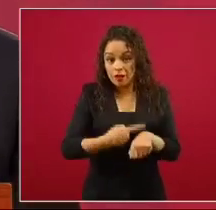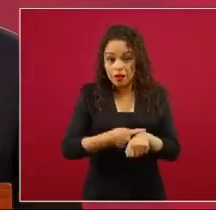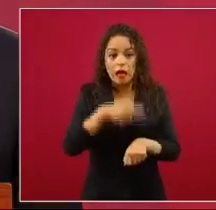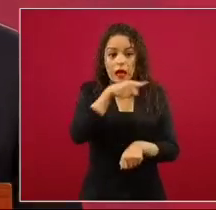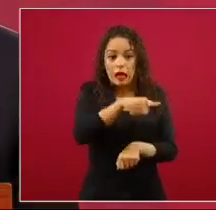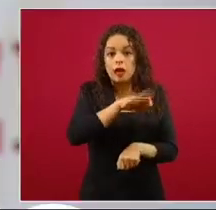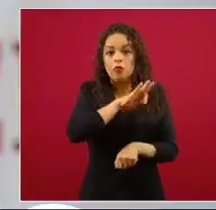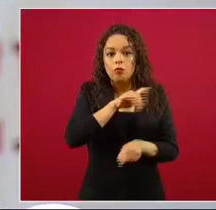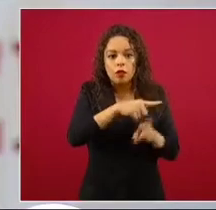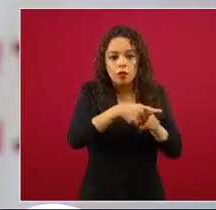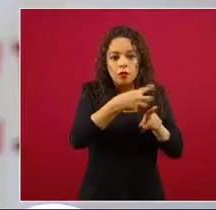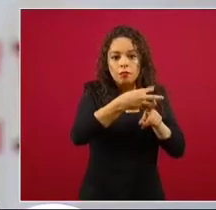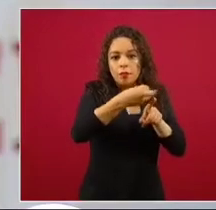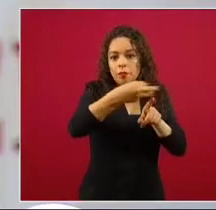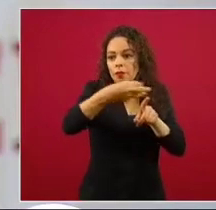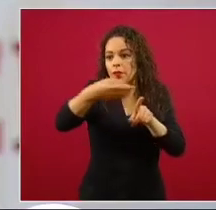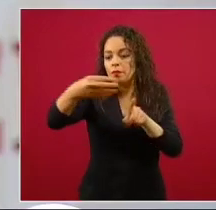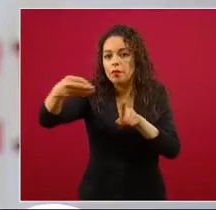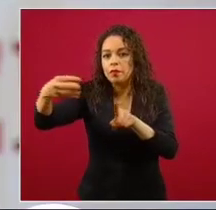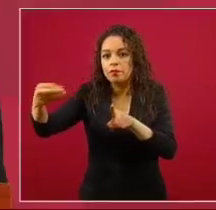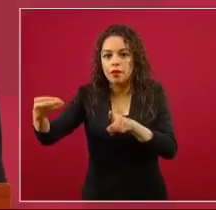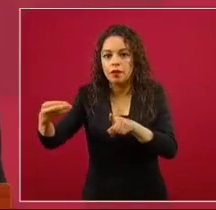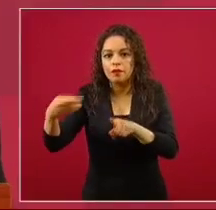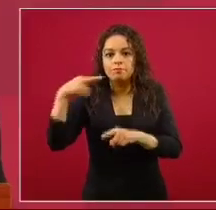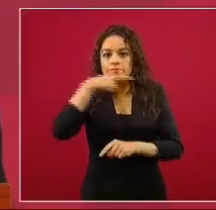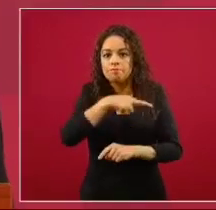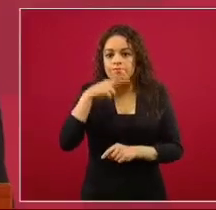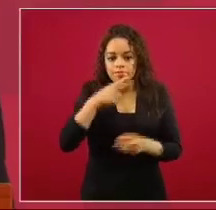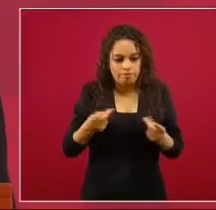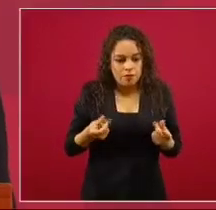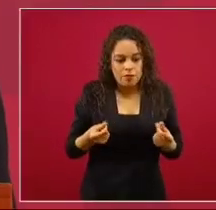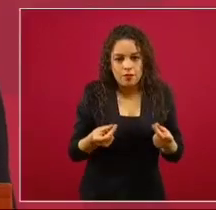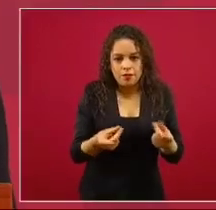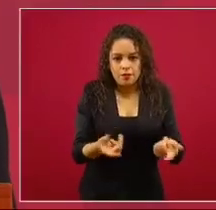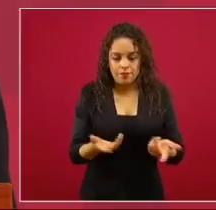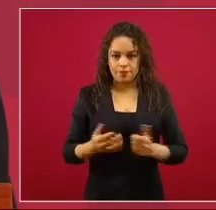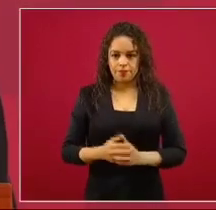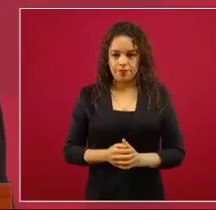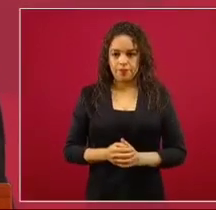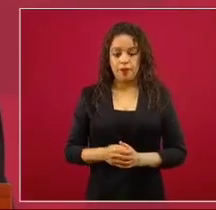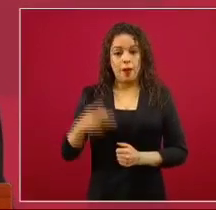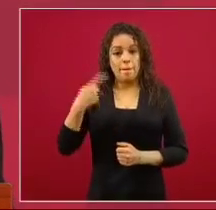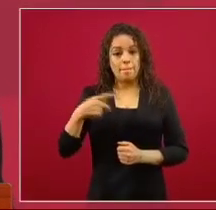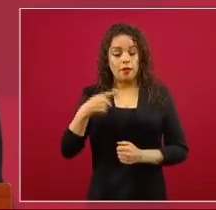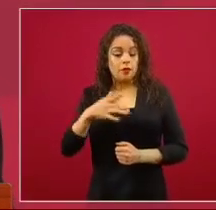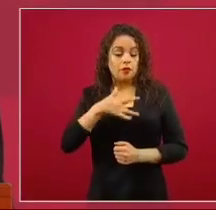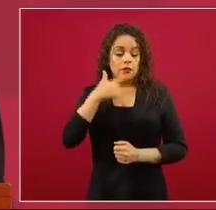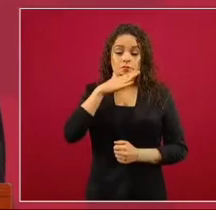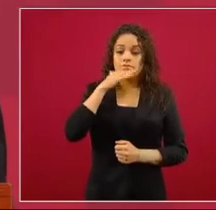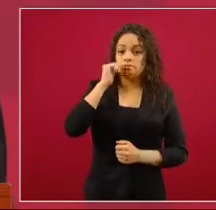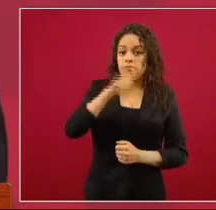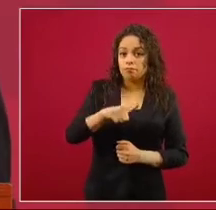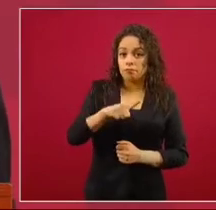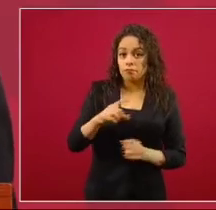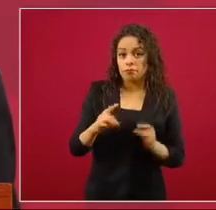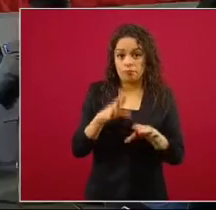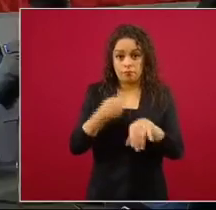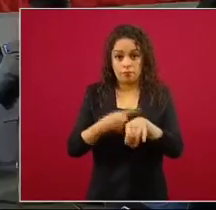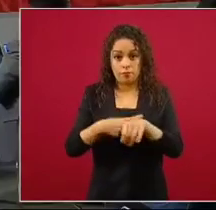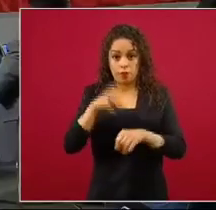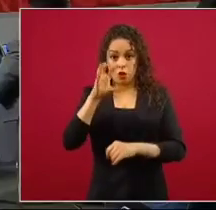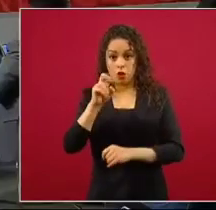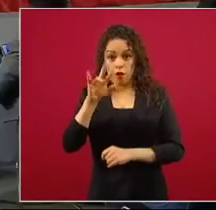de otras personas en su entorno inmediato. Las características clínicas de una persona con COVID básicamente tienen